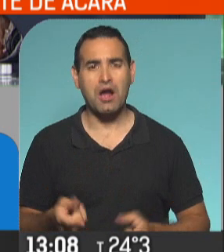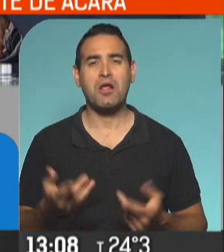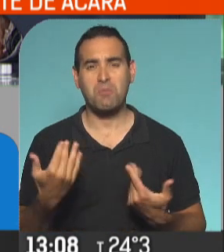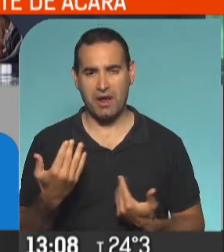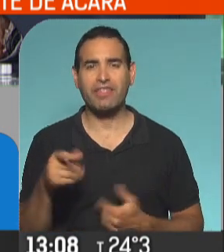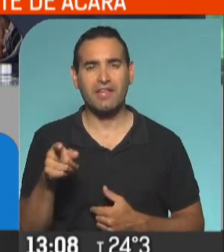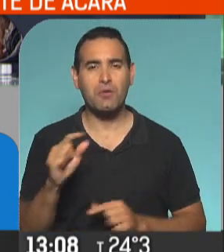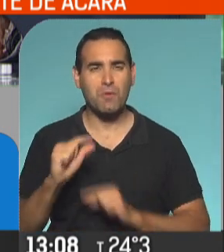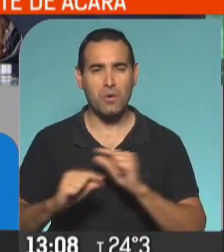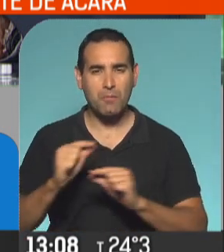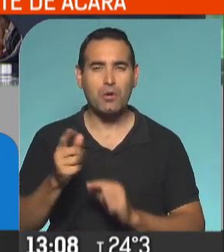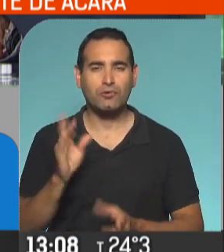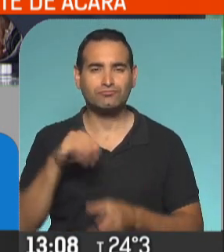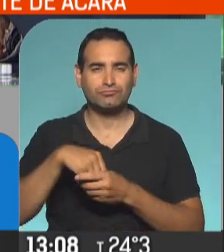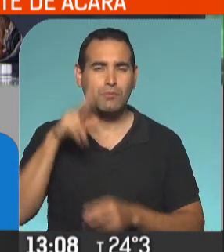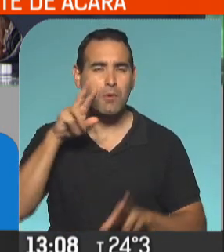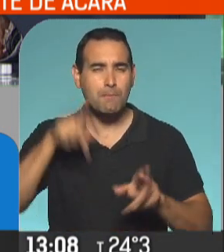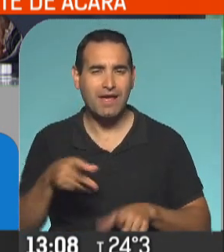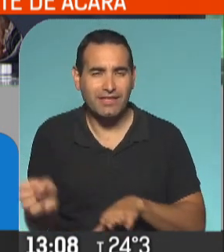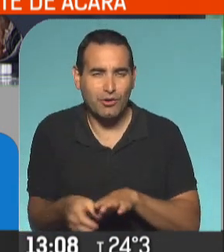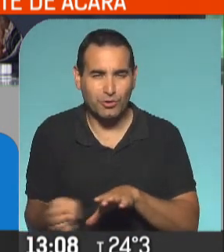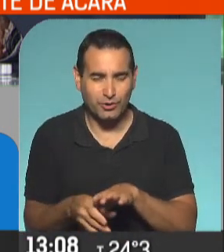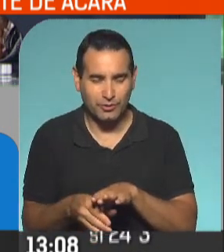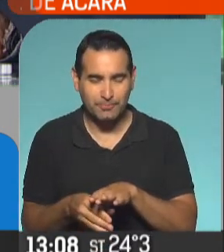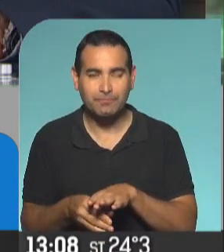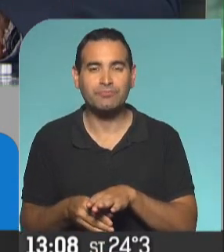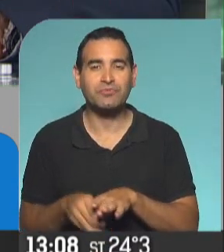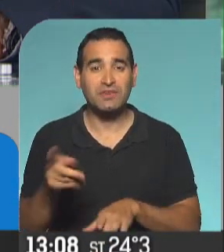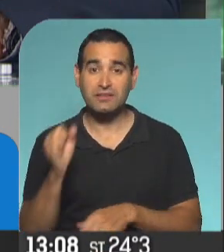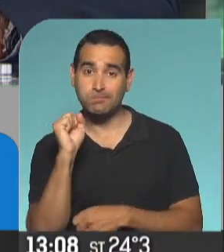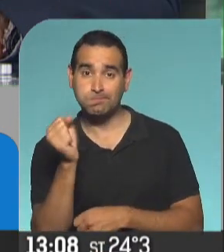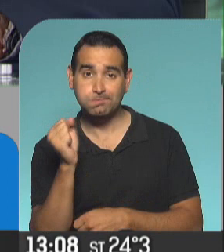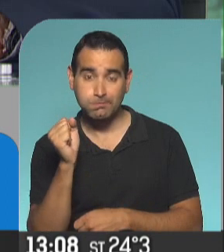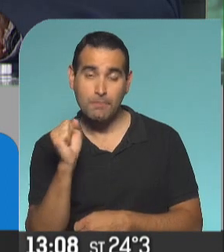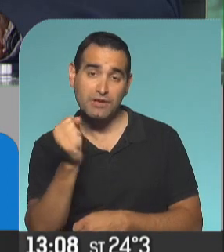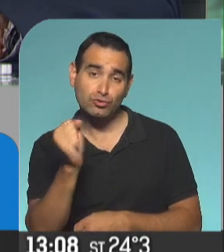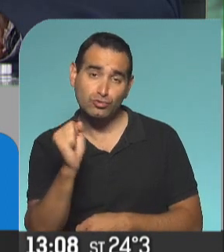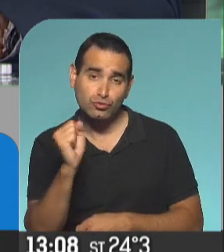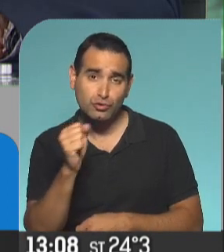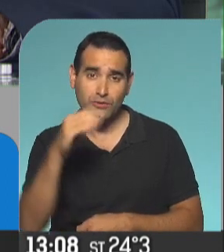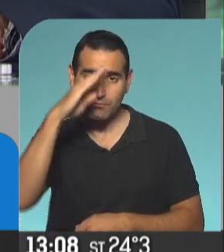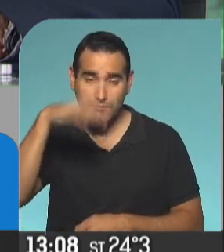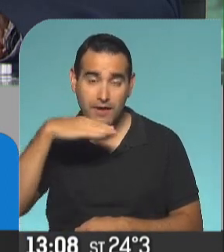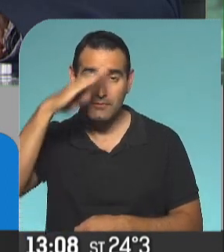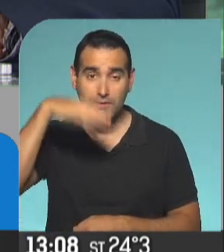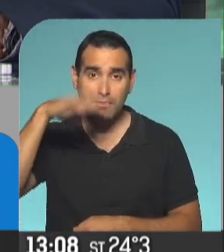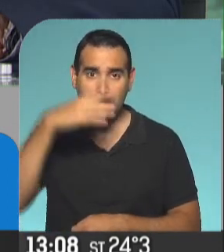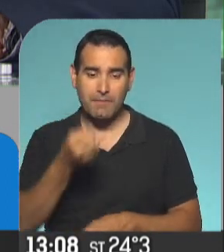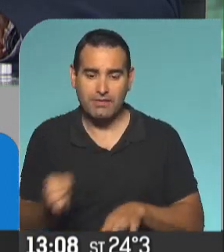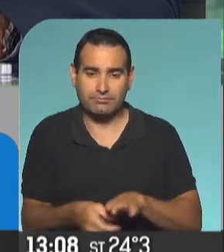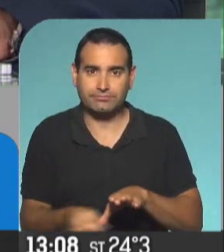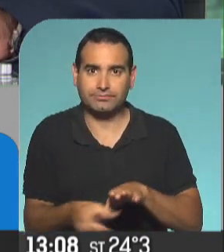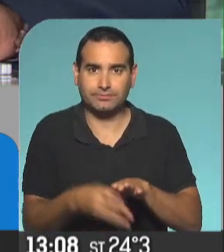gente se está suscribiendo en un plan de ahorro y está poniendo sus pesos mensuales para el ahorro de su vehículo que en